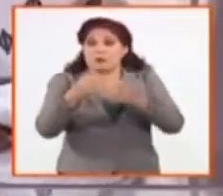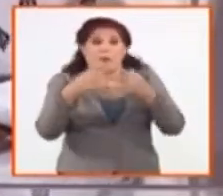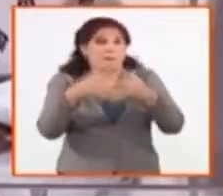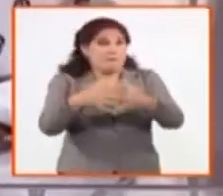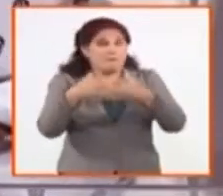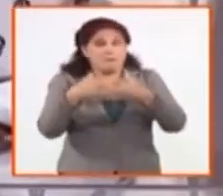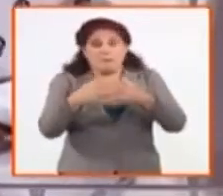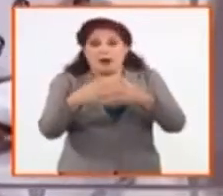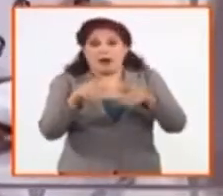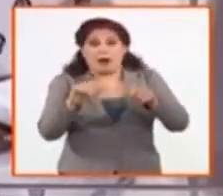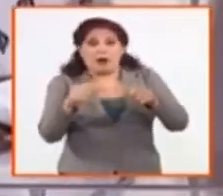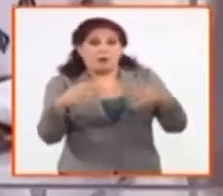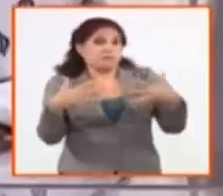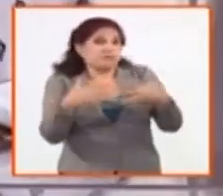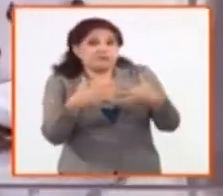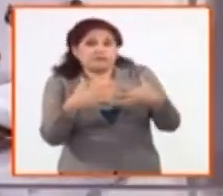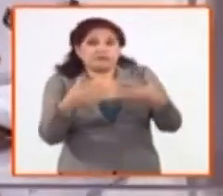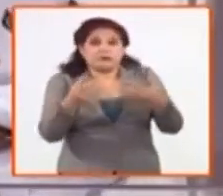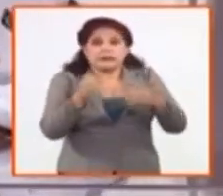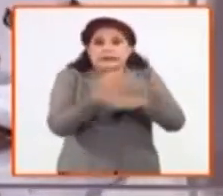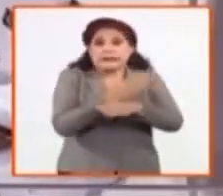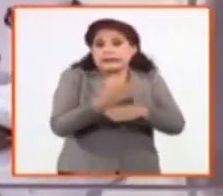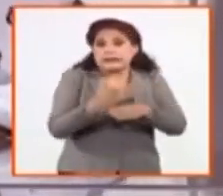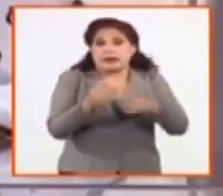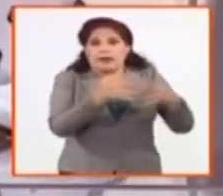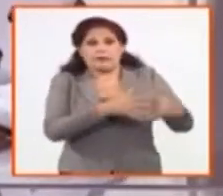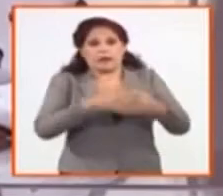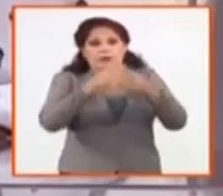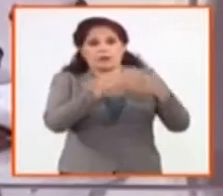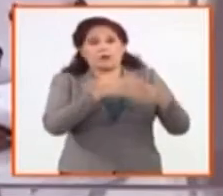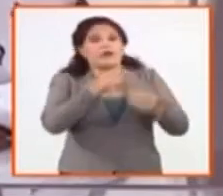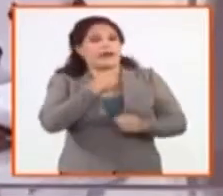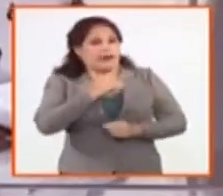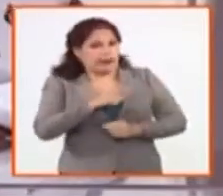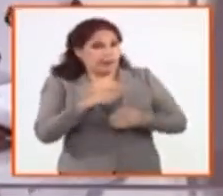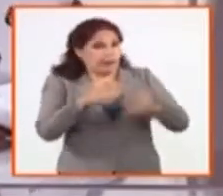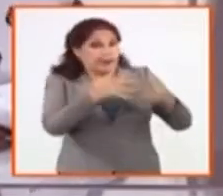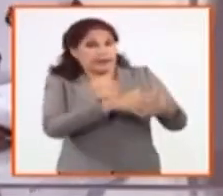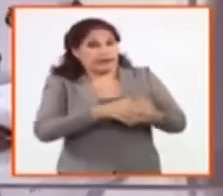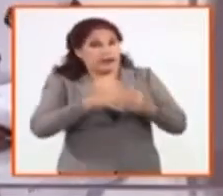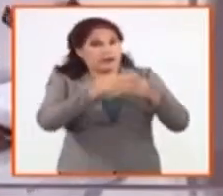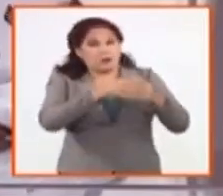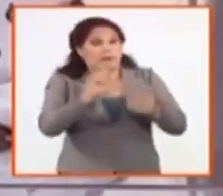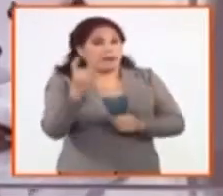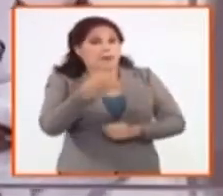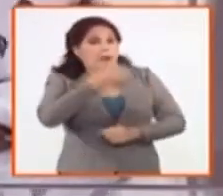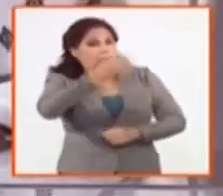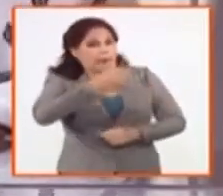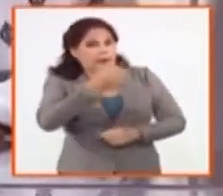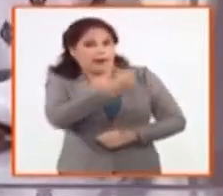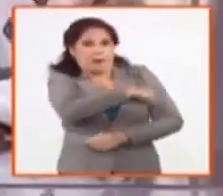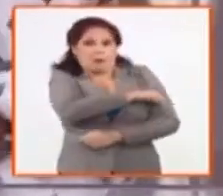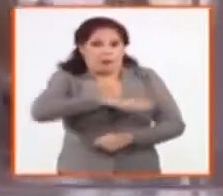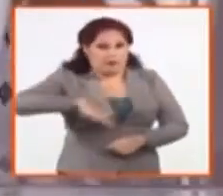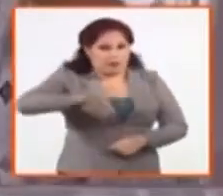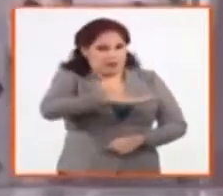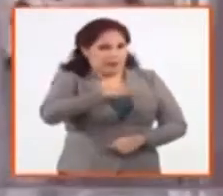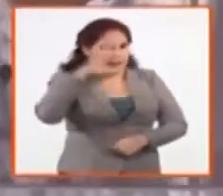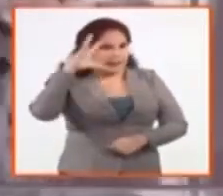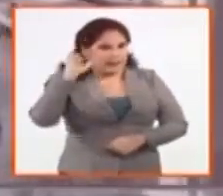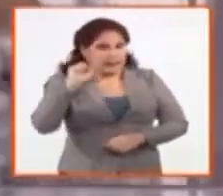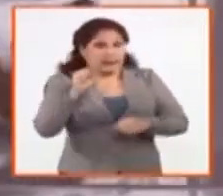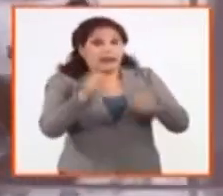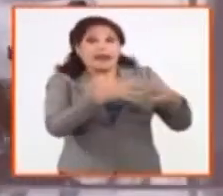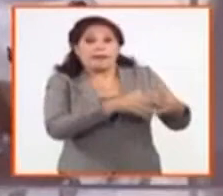todavía. Porque si en la práctica Estados Unidos hubiese ido, fíjate lo que estoy diciendo, creo que es primera vez que lo voy a decir en público, realmente establecer